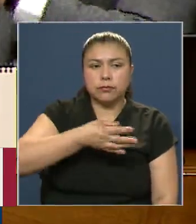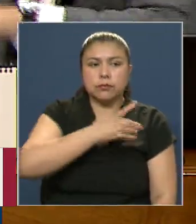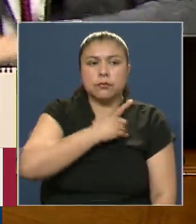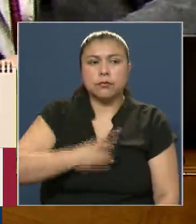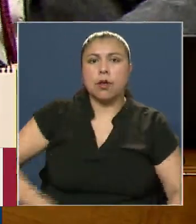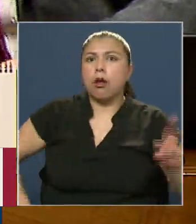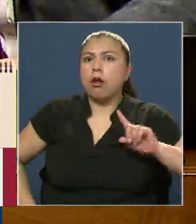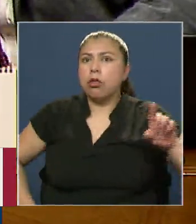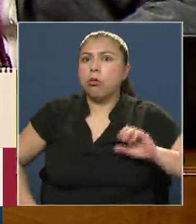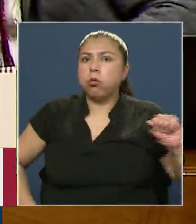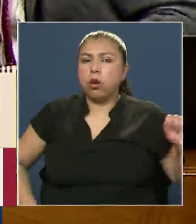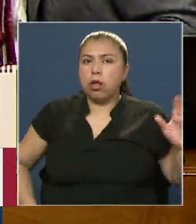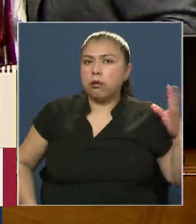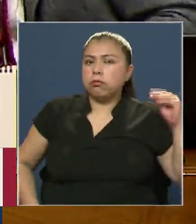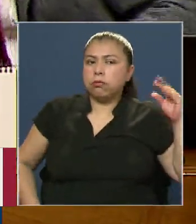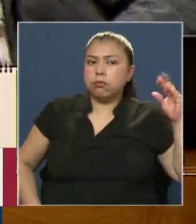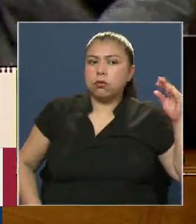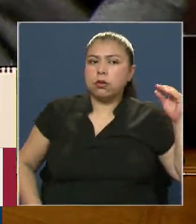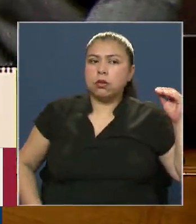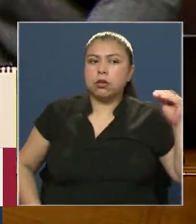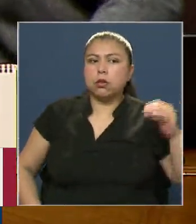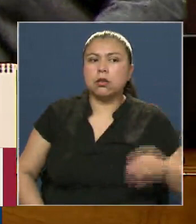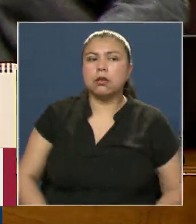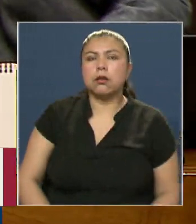sino que vean caso.